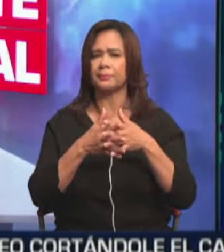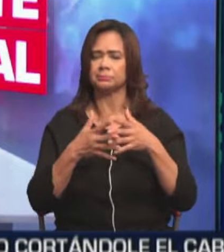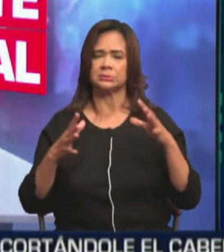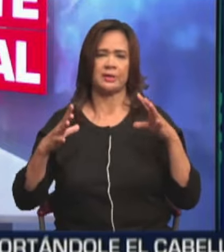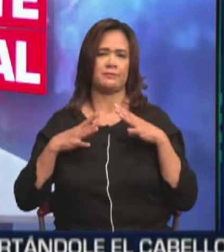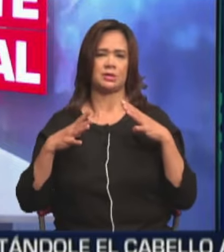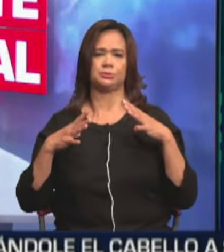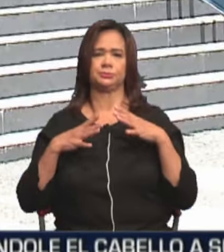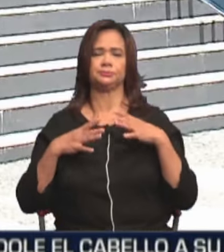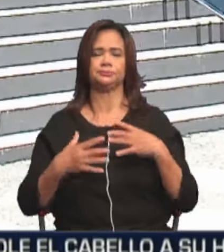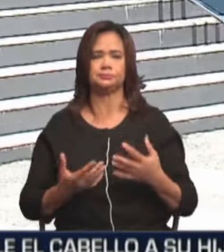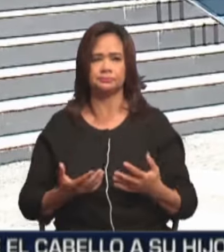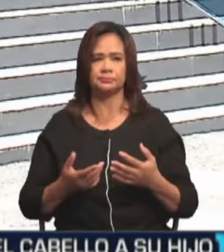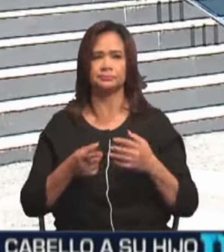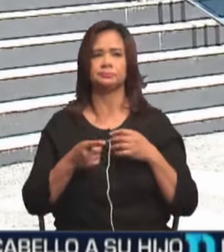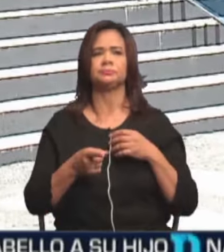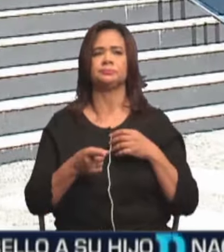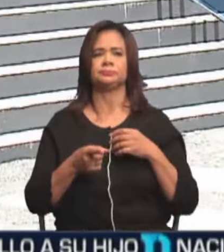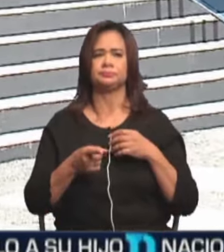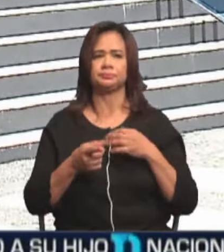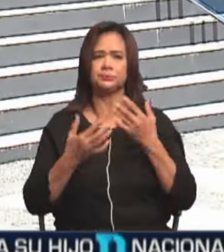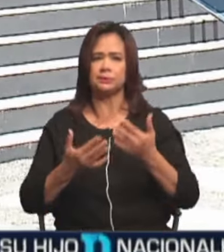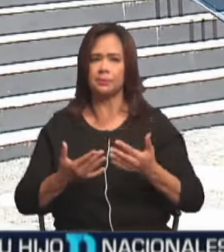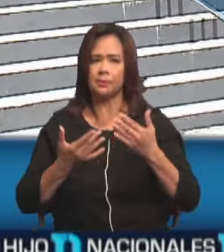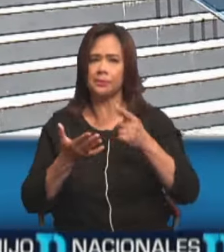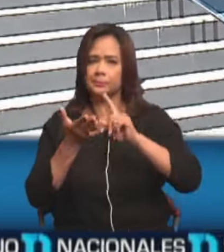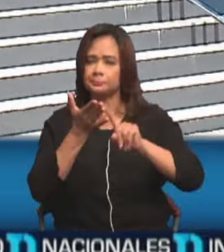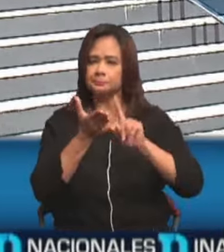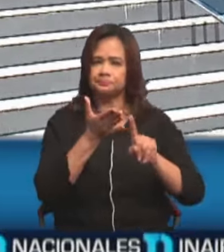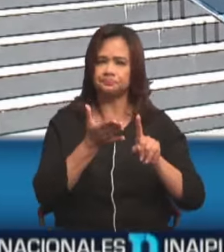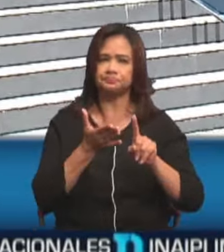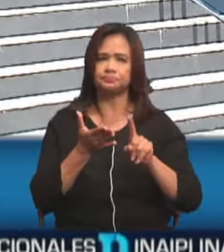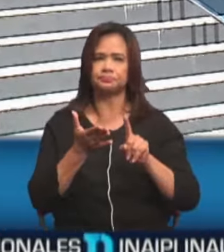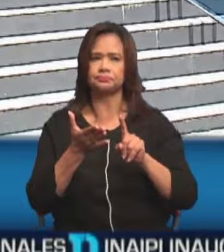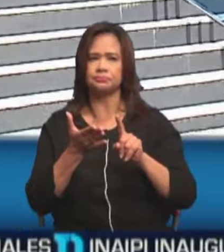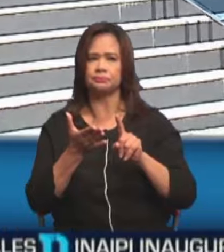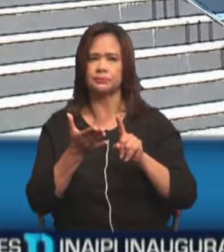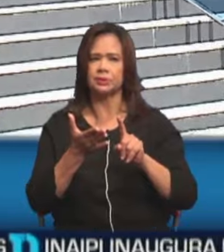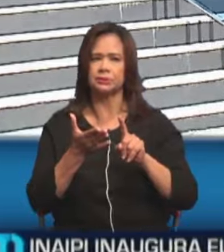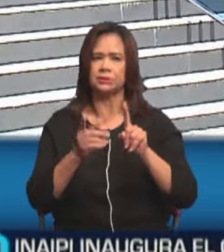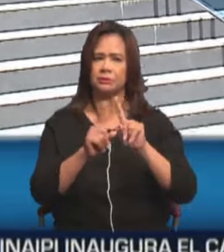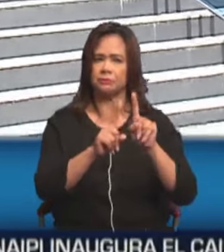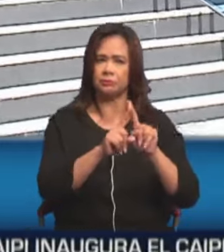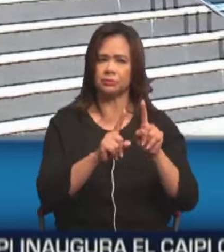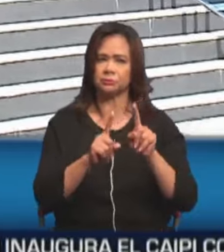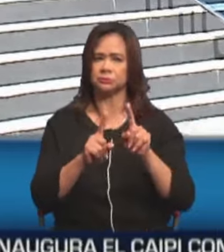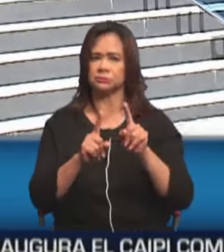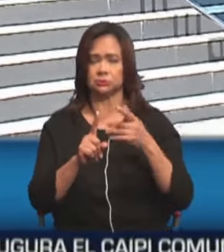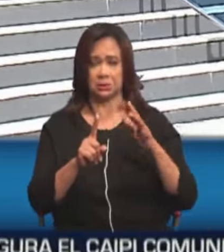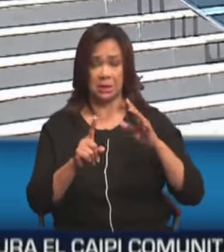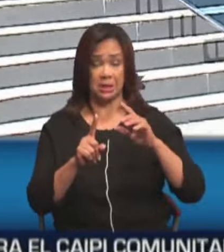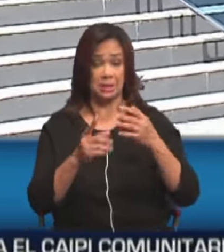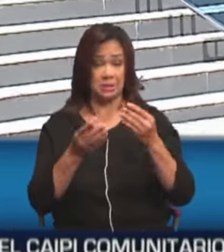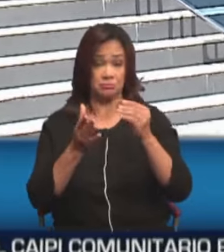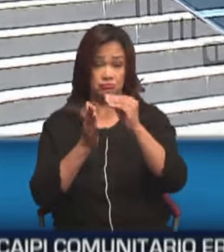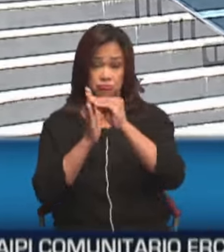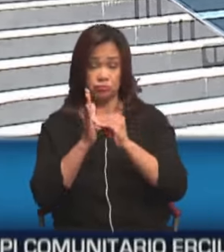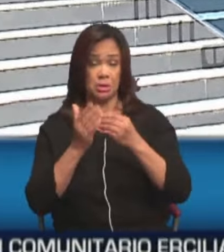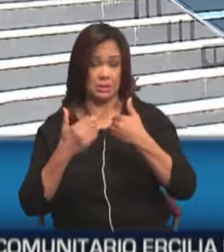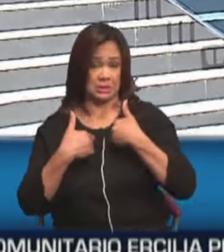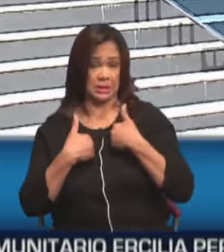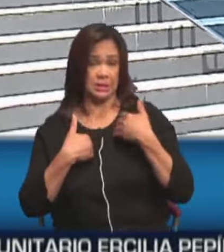vacaciones todavía estamos a la espera de los levantamientos de corroborar datos que ya tienen nuestras autoridades y